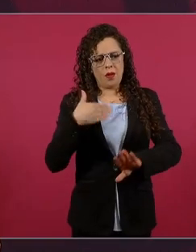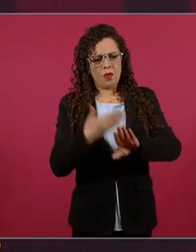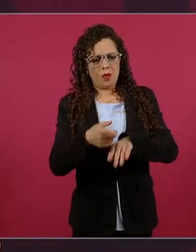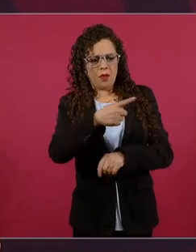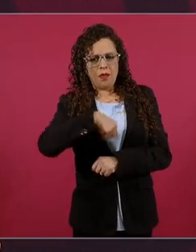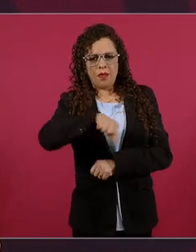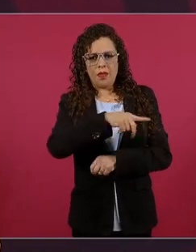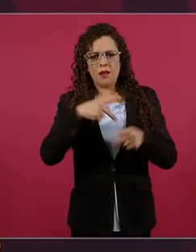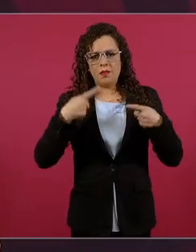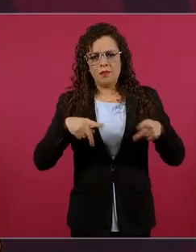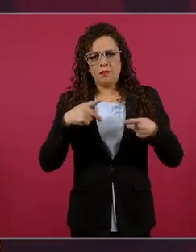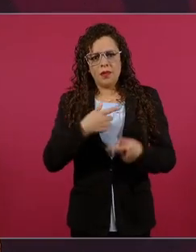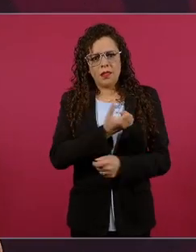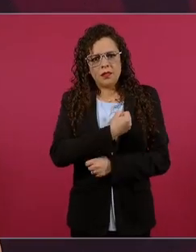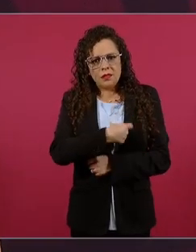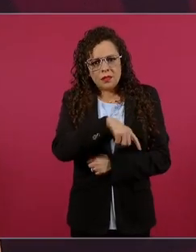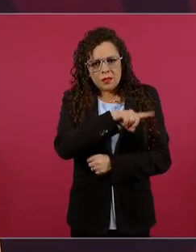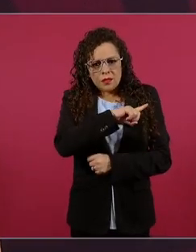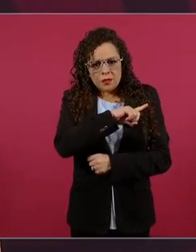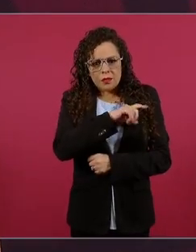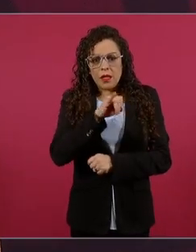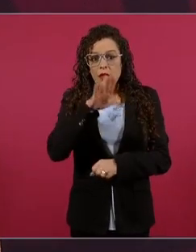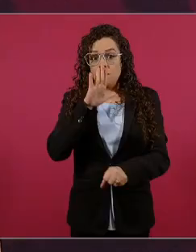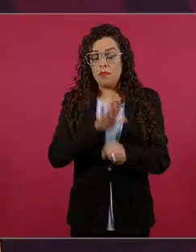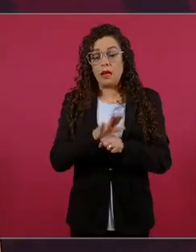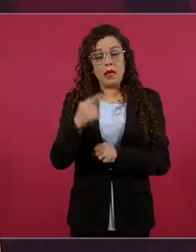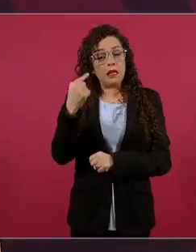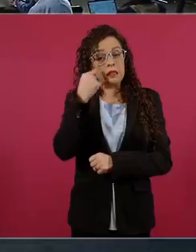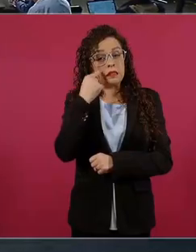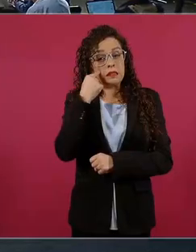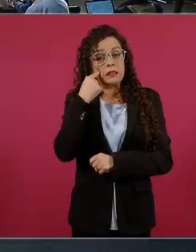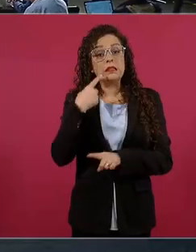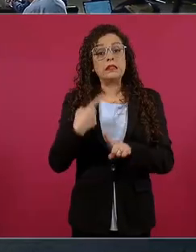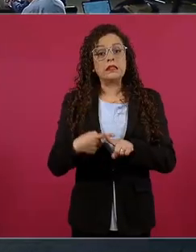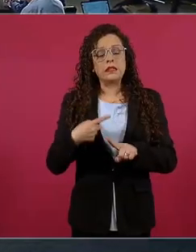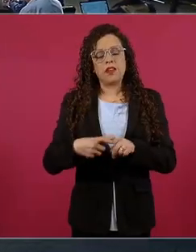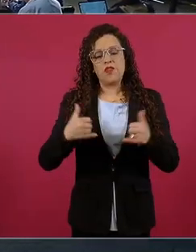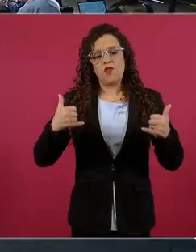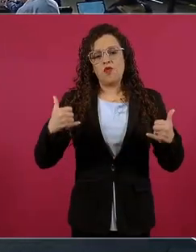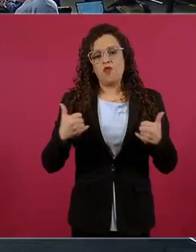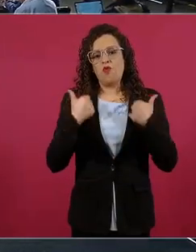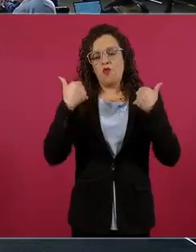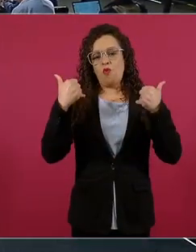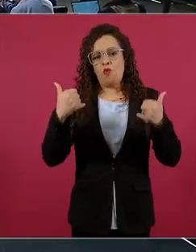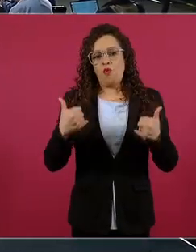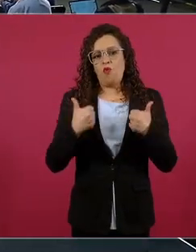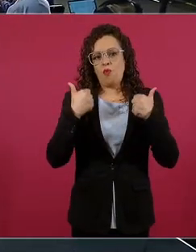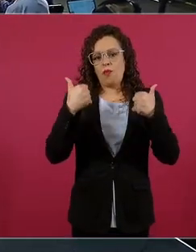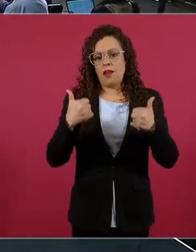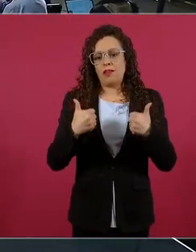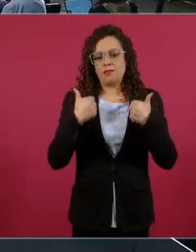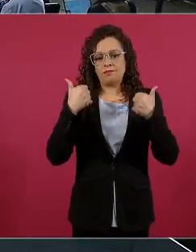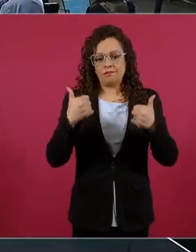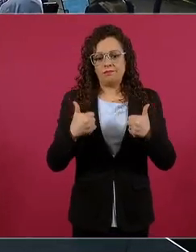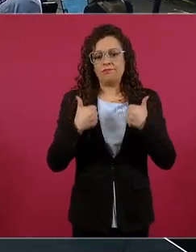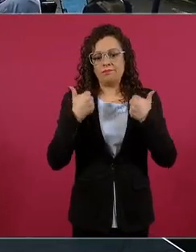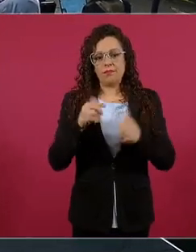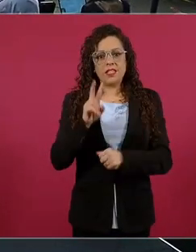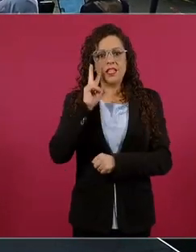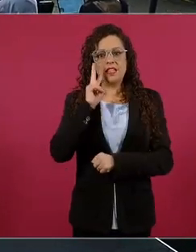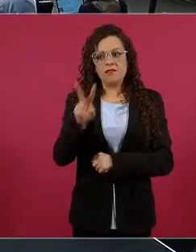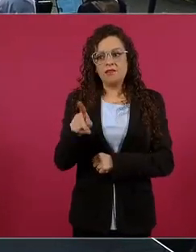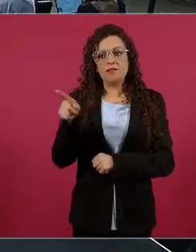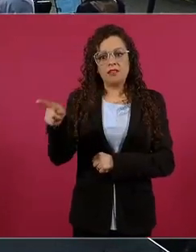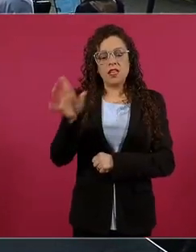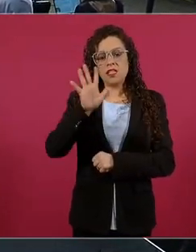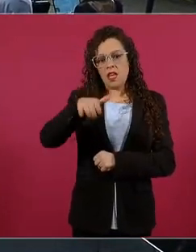especial, en particular, a los jóvenes. Está demostrado que tienen estos vapeadores